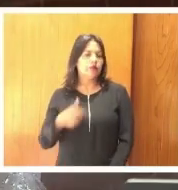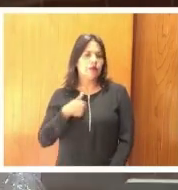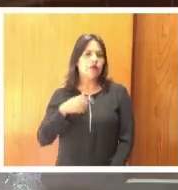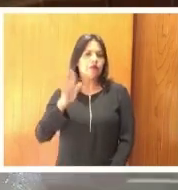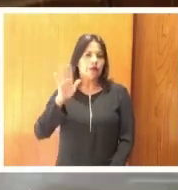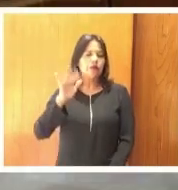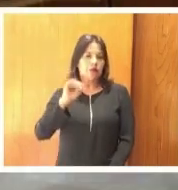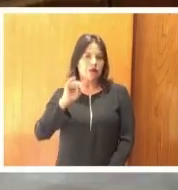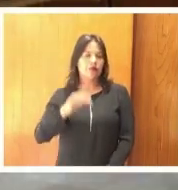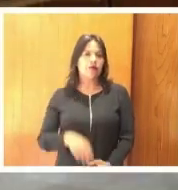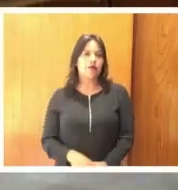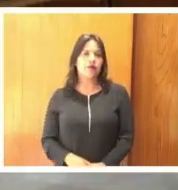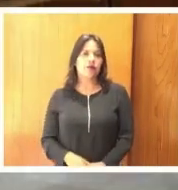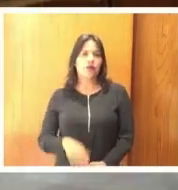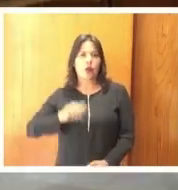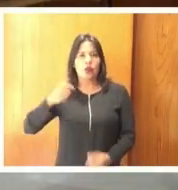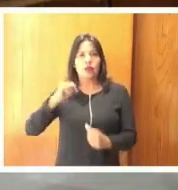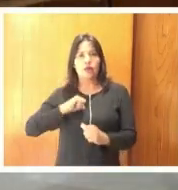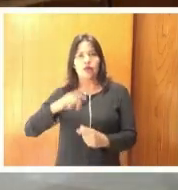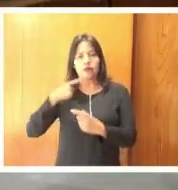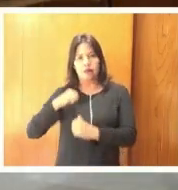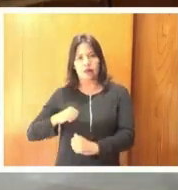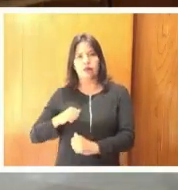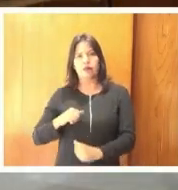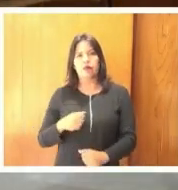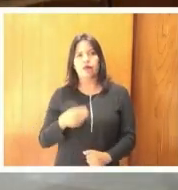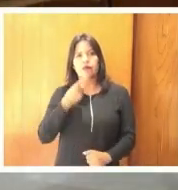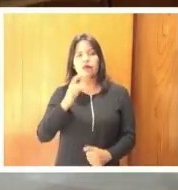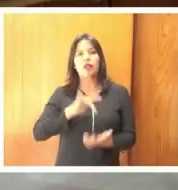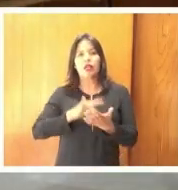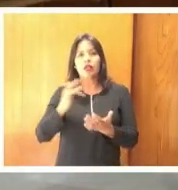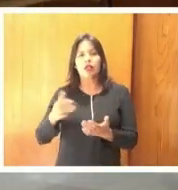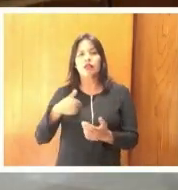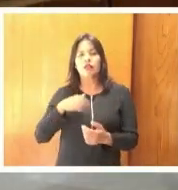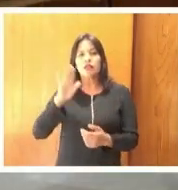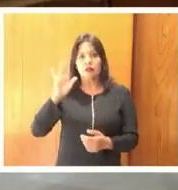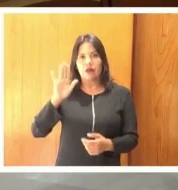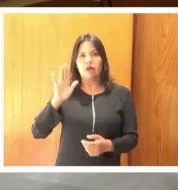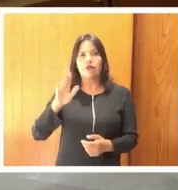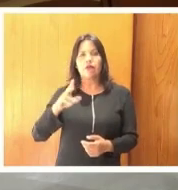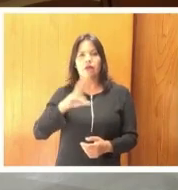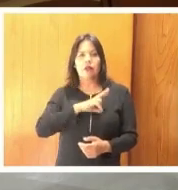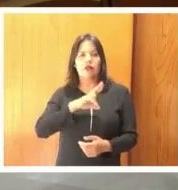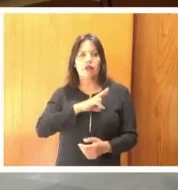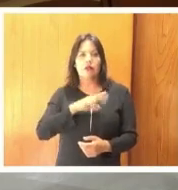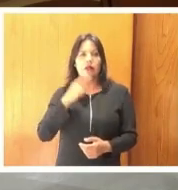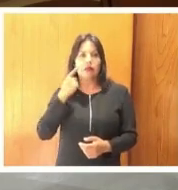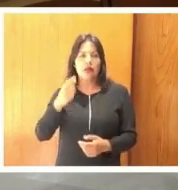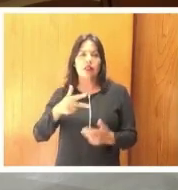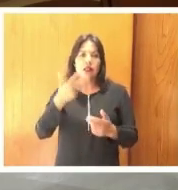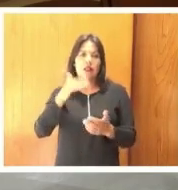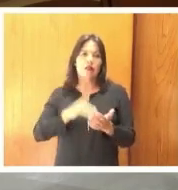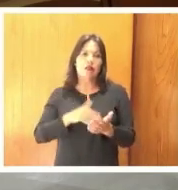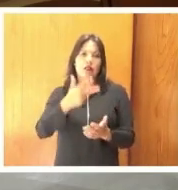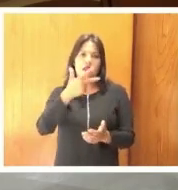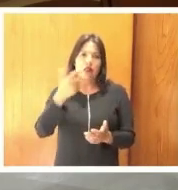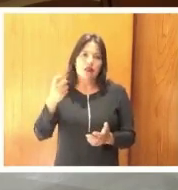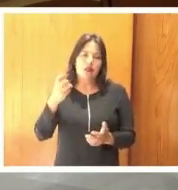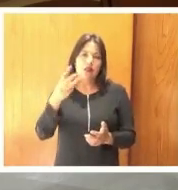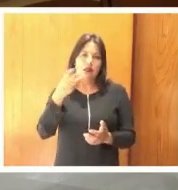Gracias, comisionada. Comisionado Parra Noriega. Gracias. A favor, haciendo voto particular en el